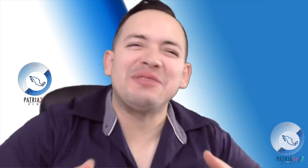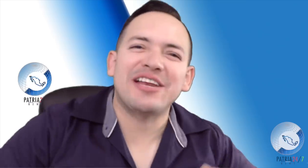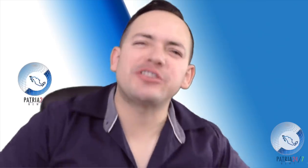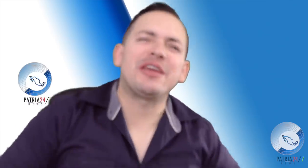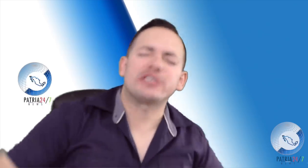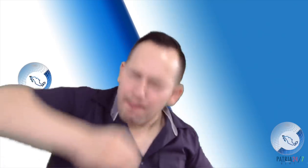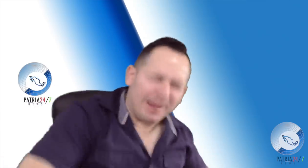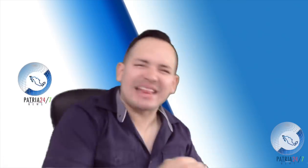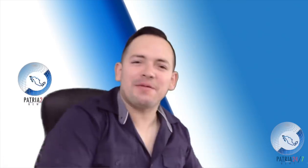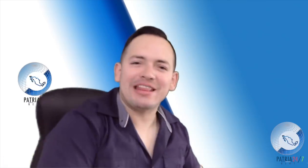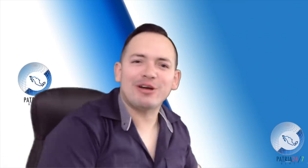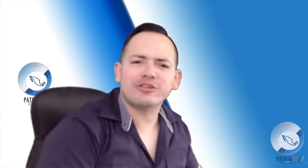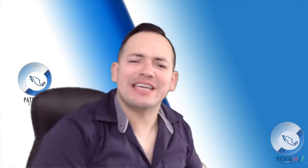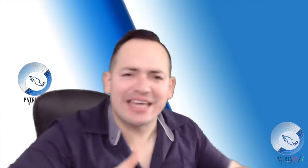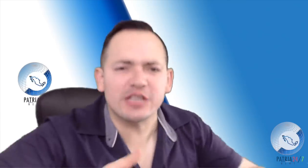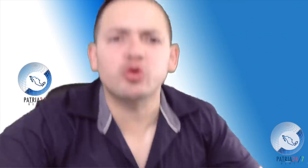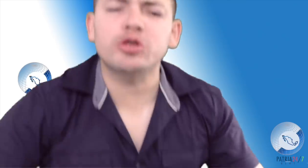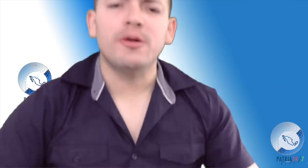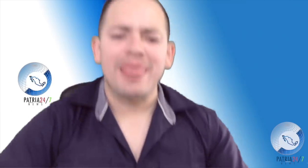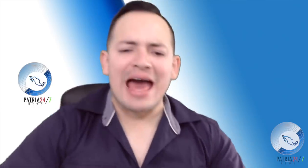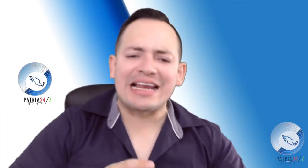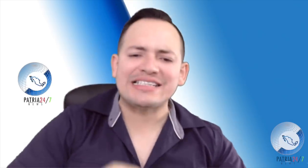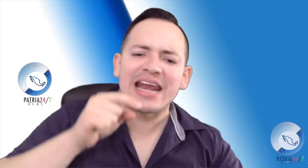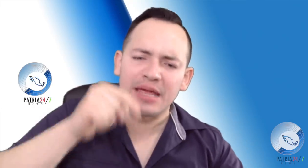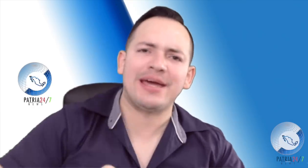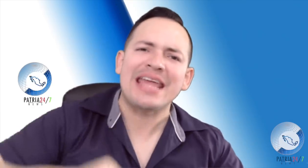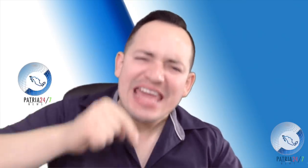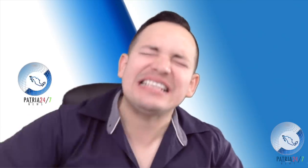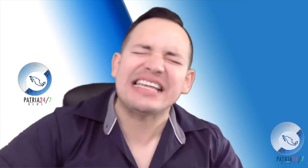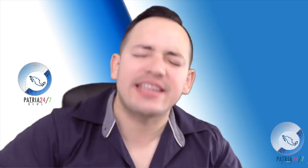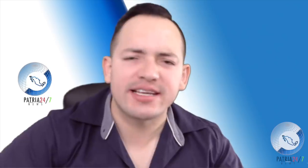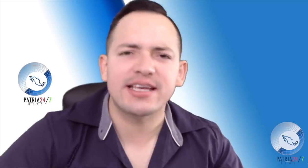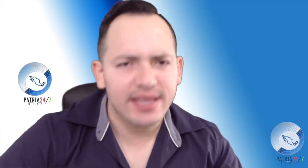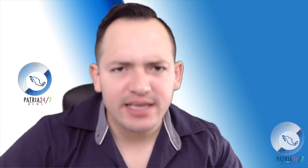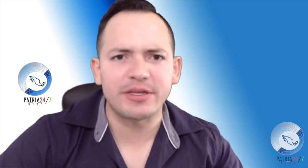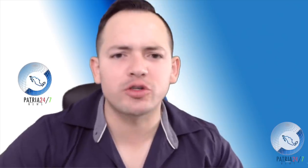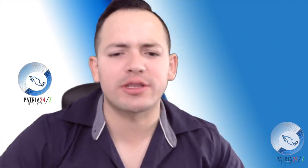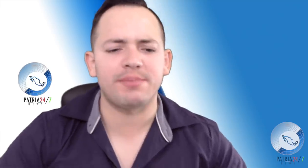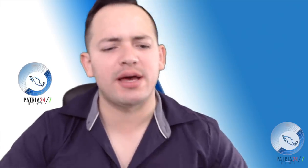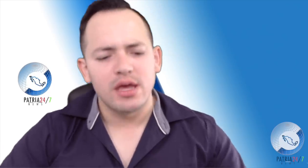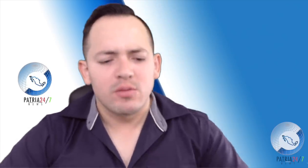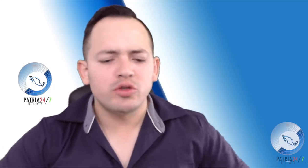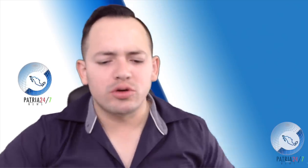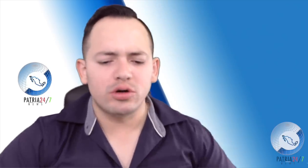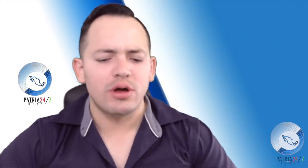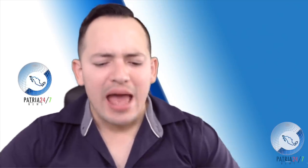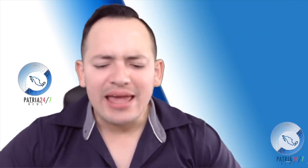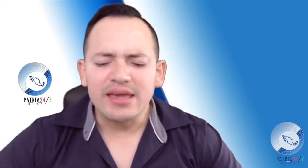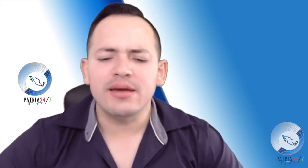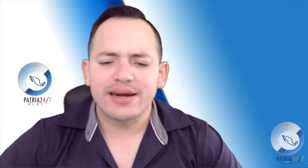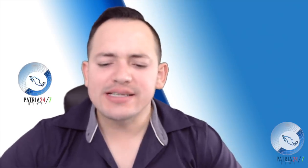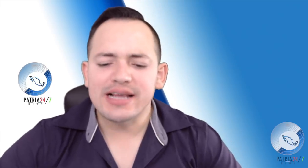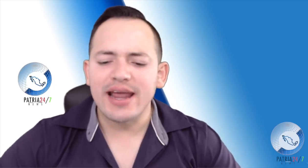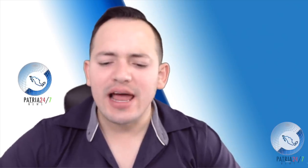¿Cómo están, mis queridos amigos de Patria 24/7? Es un gusto analizar y ver este interesante y espinoso tema. Mucho ojo,